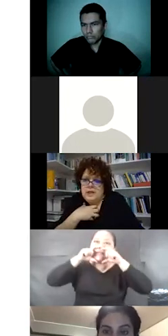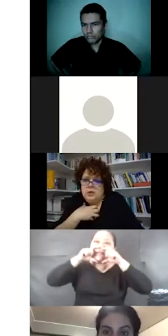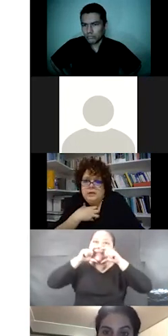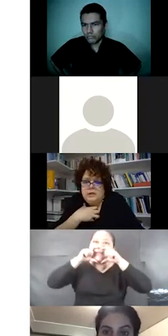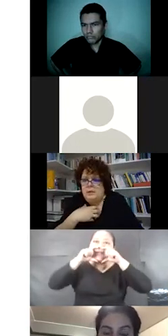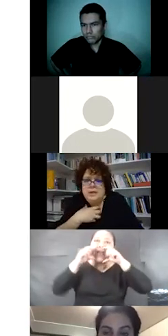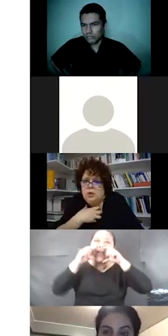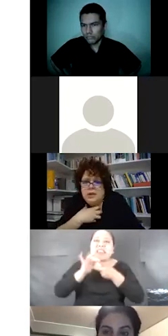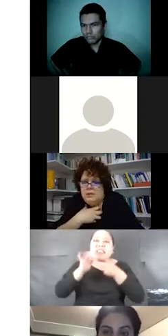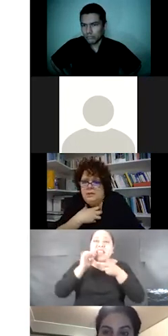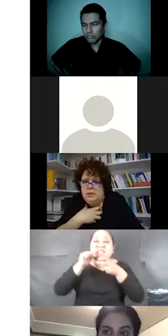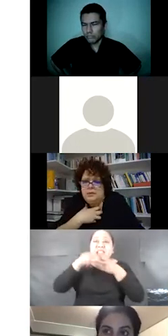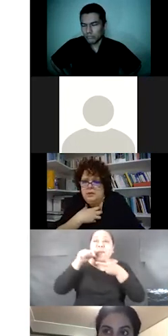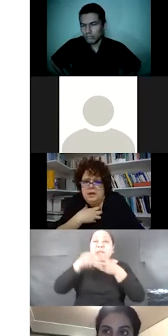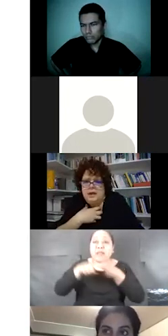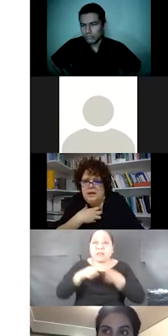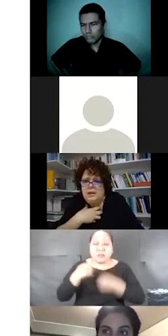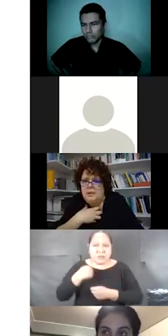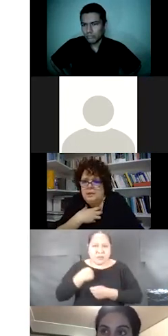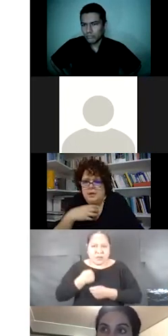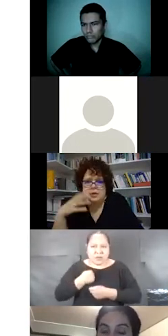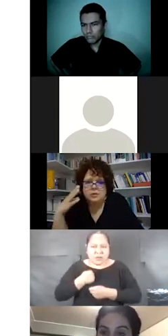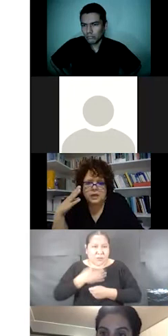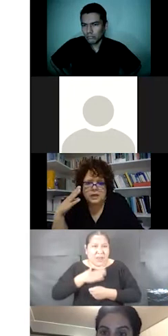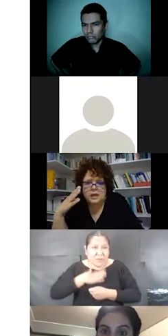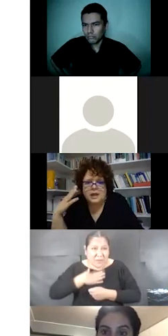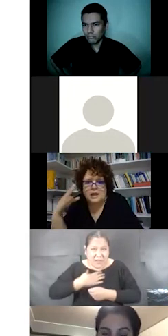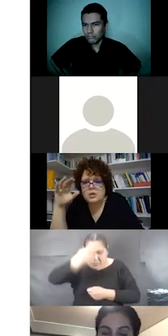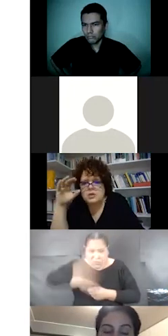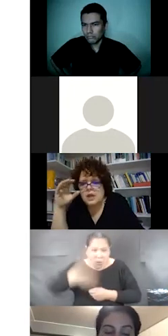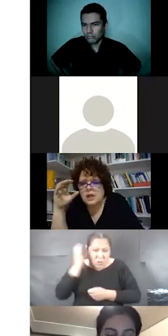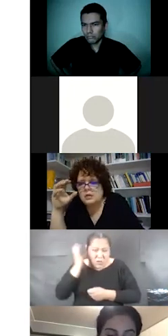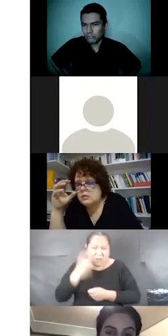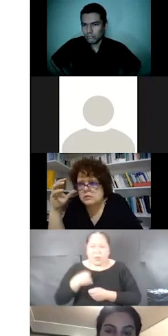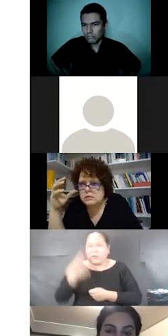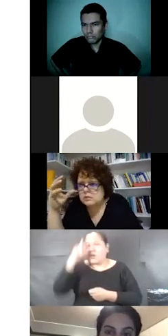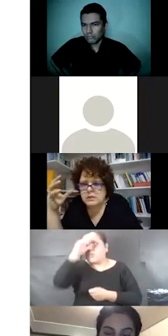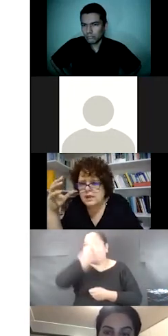oyentes es horrible, para mí es horrible ver a una persona enmascarada y hablar, porque no sé,